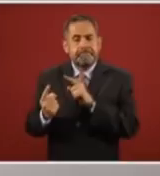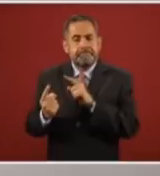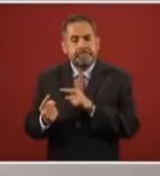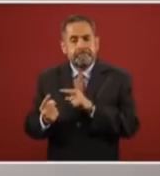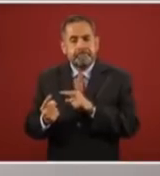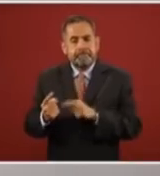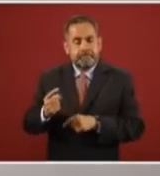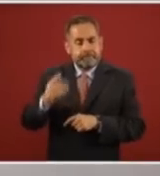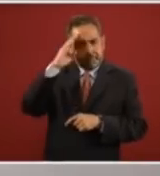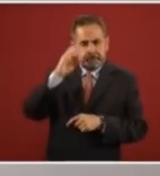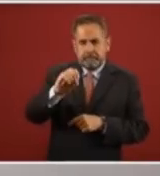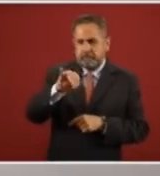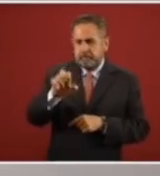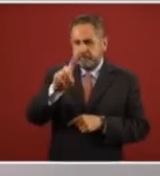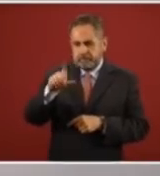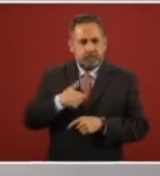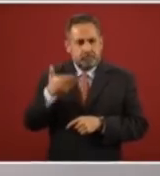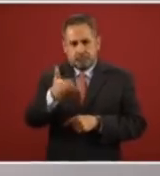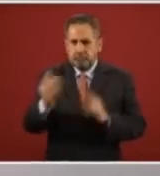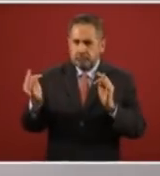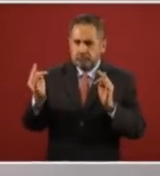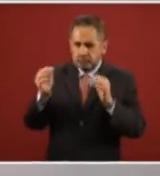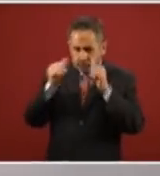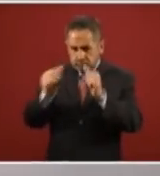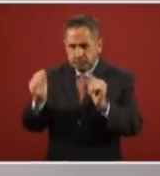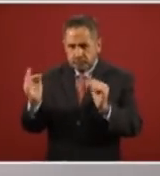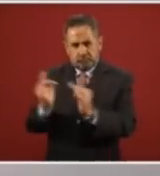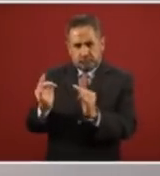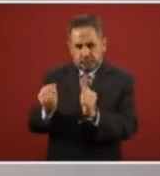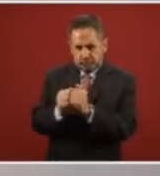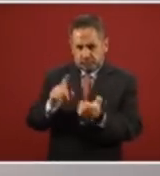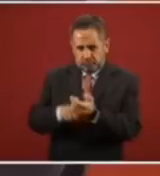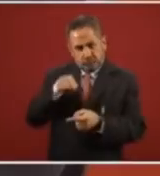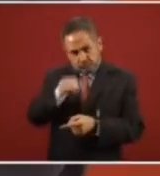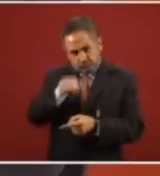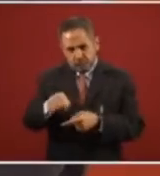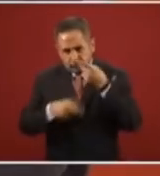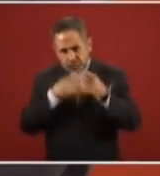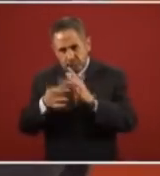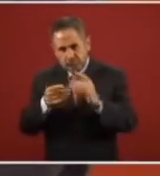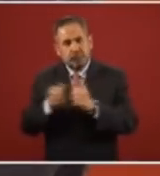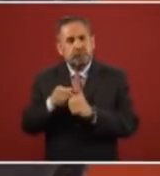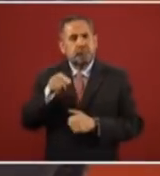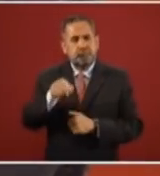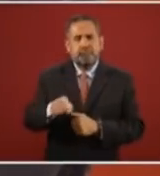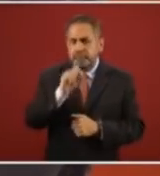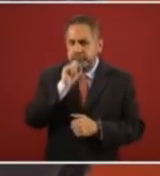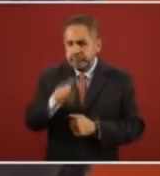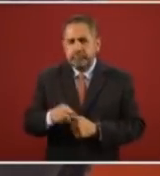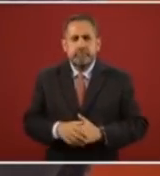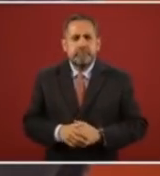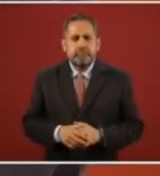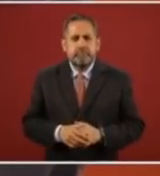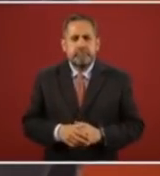el almirante Ojeda. Le voy a pedir que le atienda y que se haga cargo también… Pero de